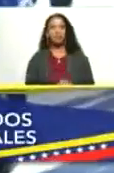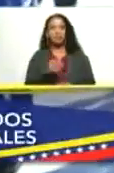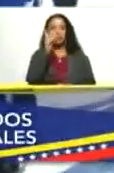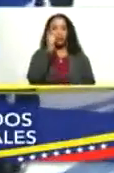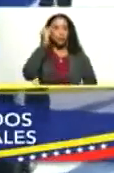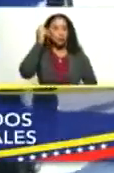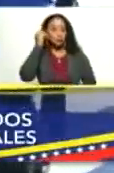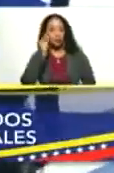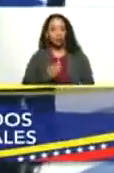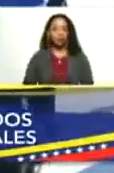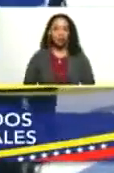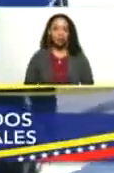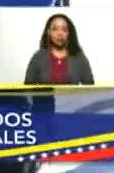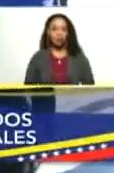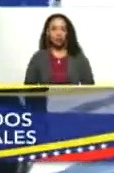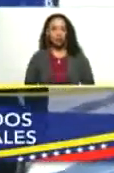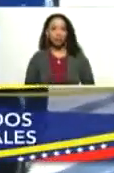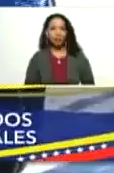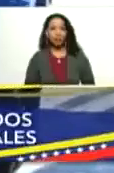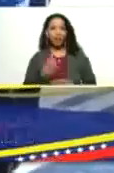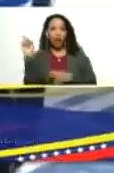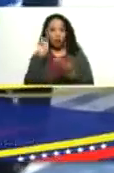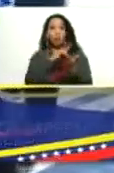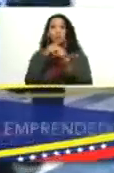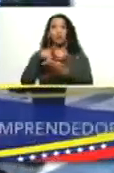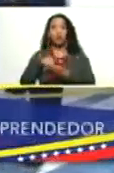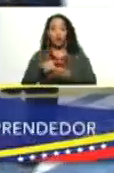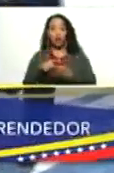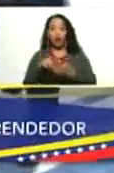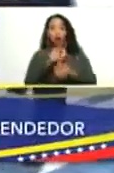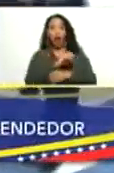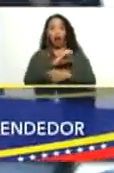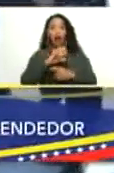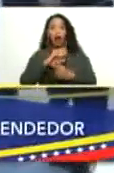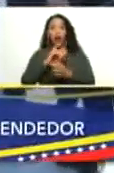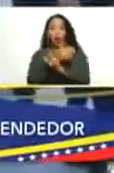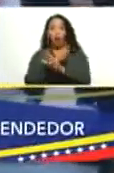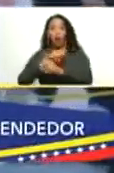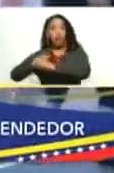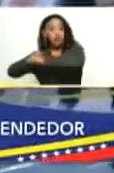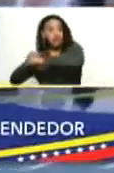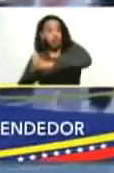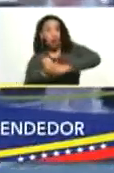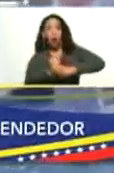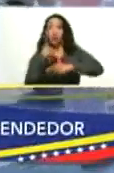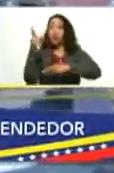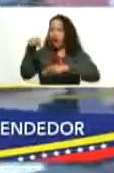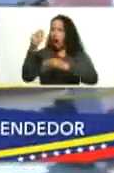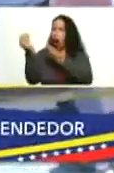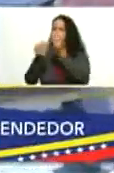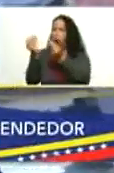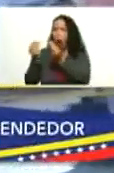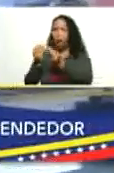emprendedoras. Ah. Ellos estuvieron presentes también en la Serie del Caribe, presidente. Pues nosotros en la Serie del Caribe. ¿Cómo les fue la Serie del